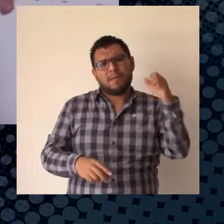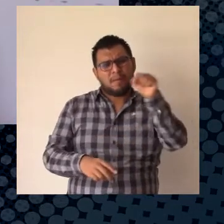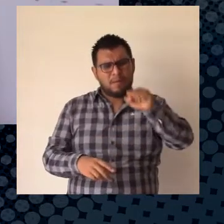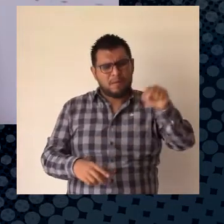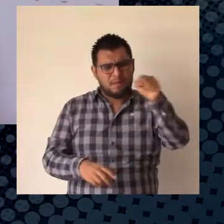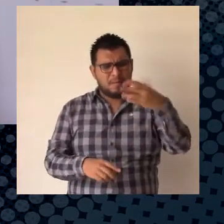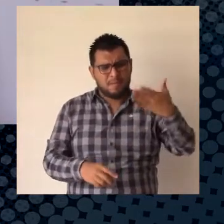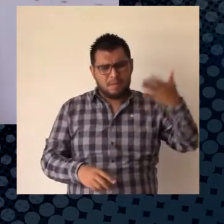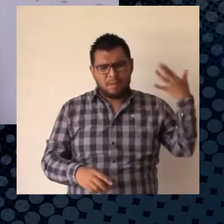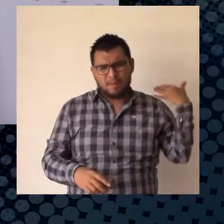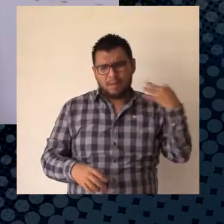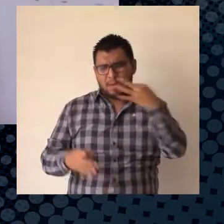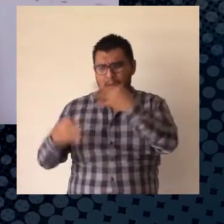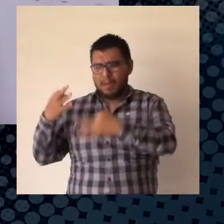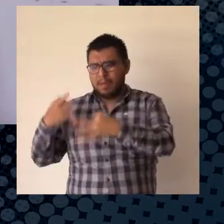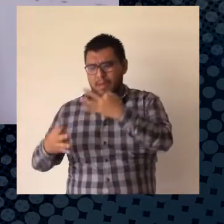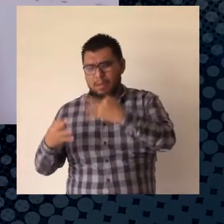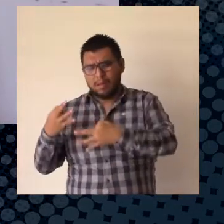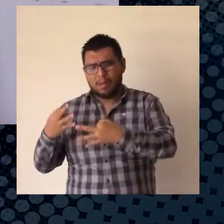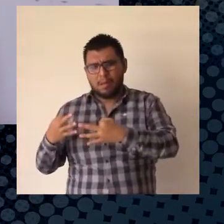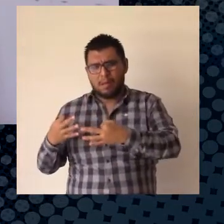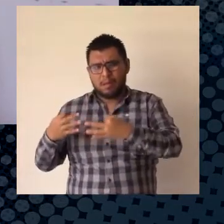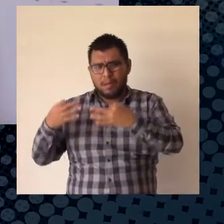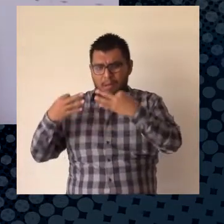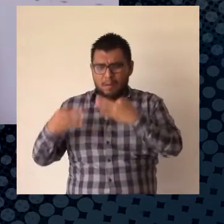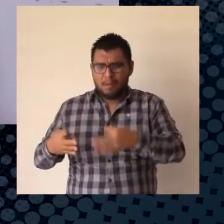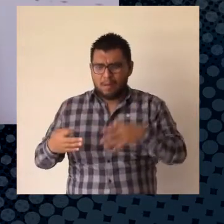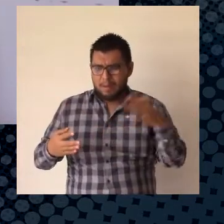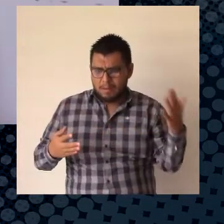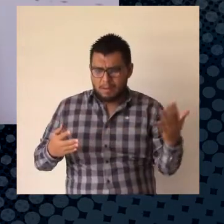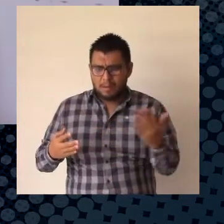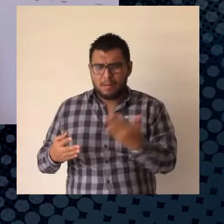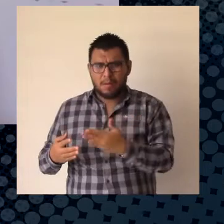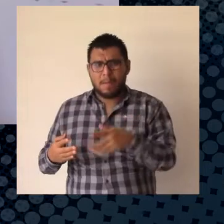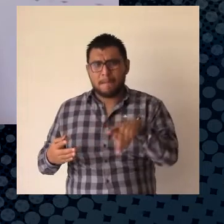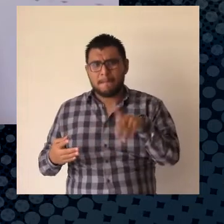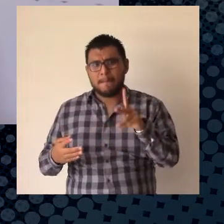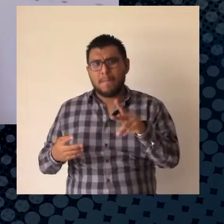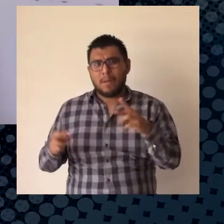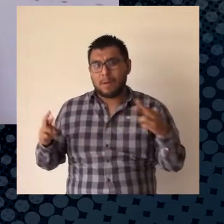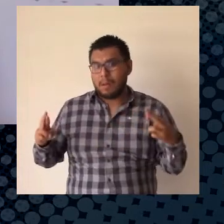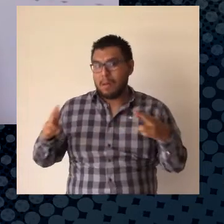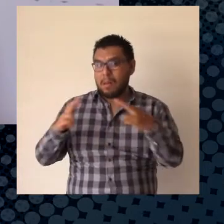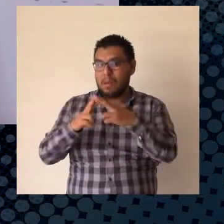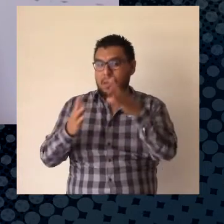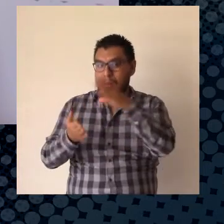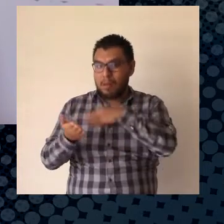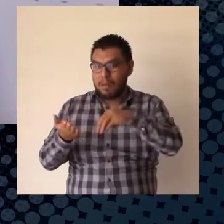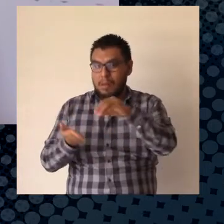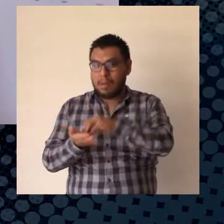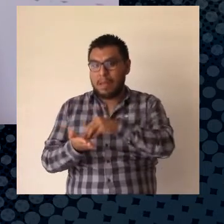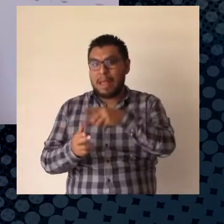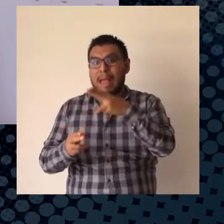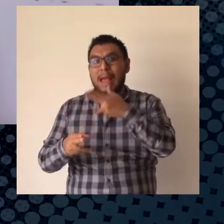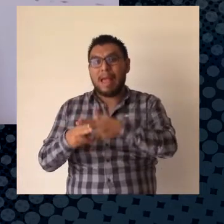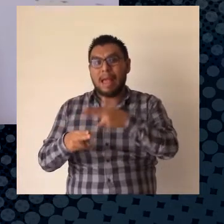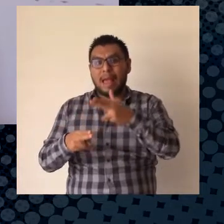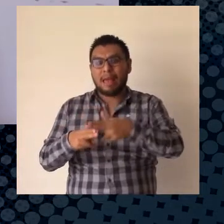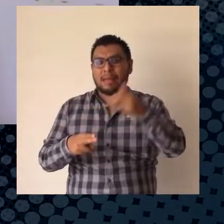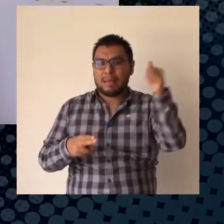llegó todo lo que había que hacer, pero la boda religiosa la van a hacer hasta abril del año que